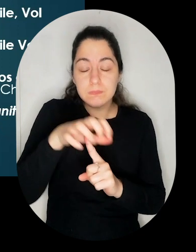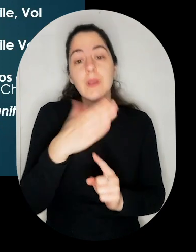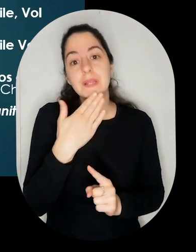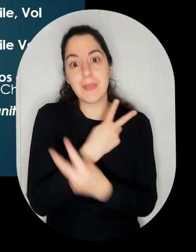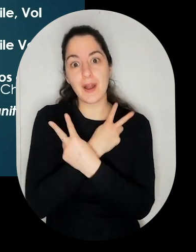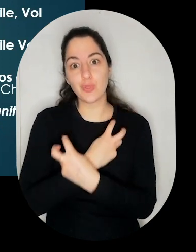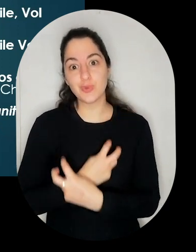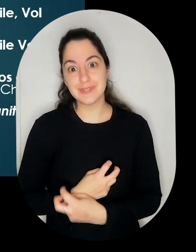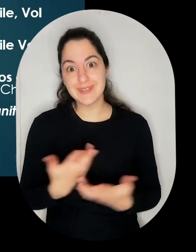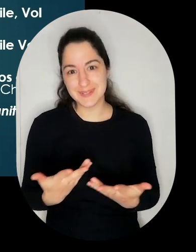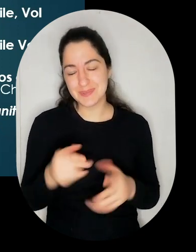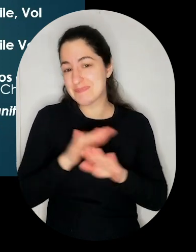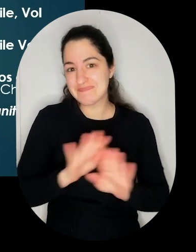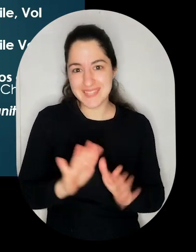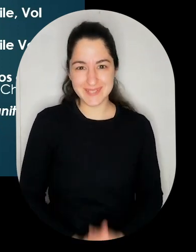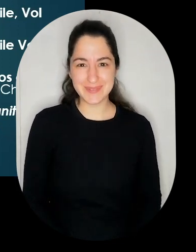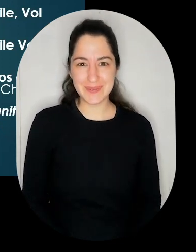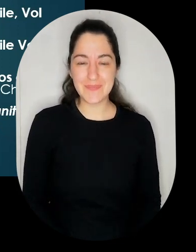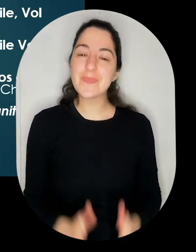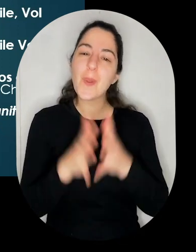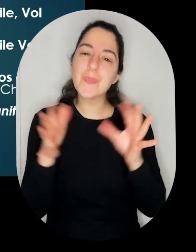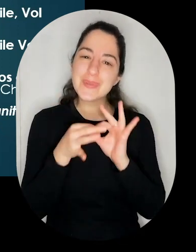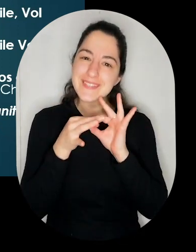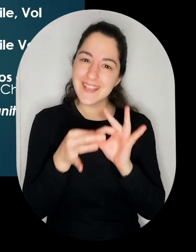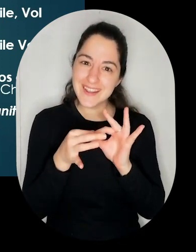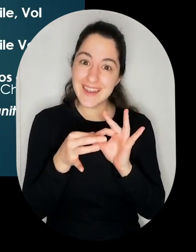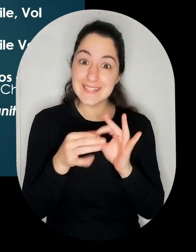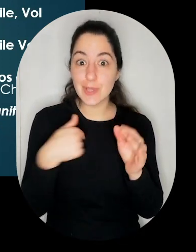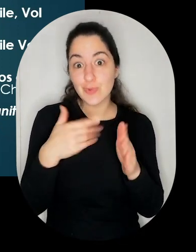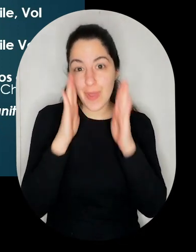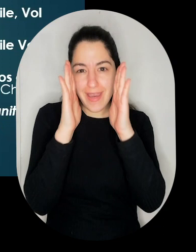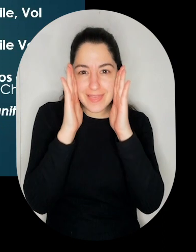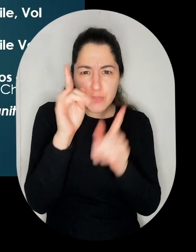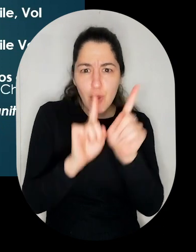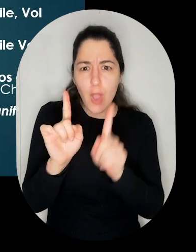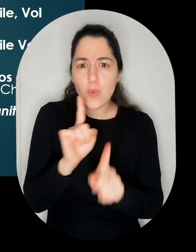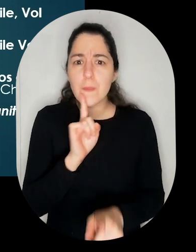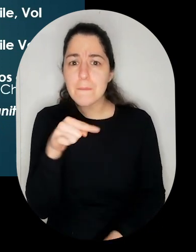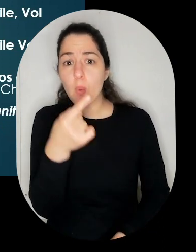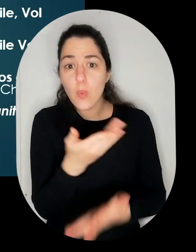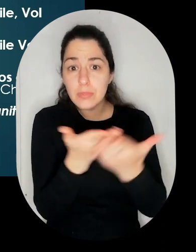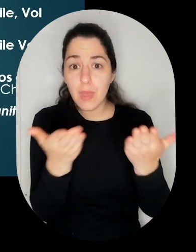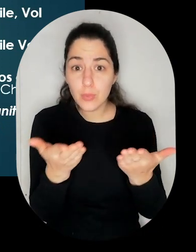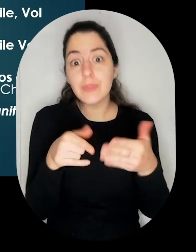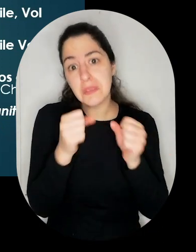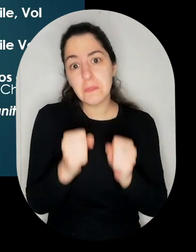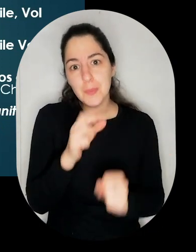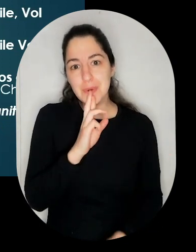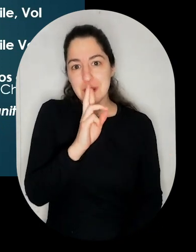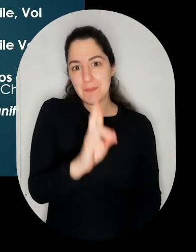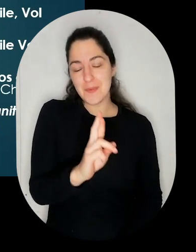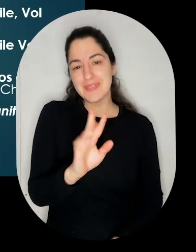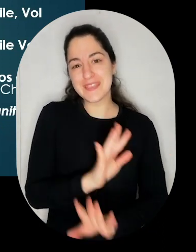las intoxicaciones. Así que eso. Muchas gracias. Quedo atento. Bueno, si hay preguntas por ahí,